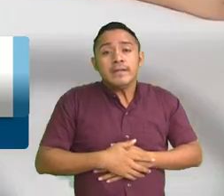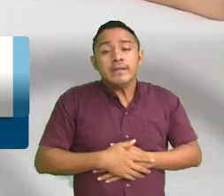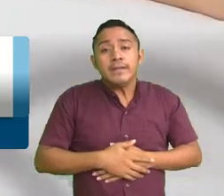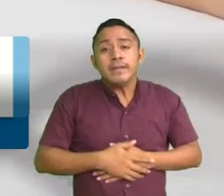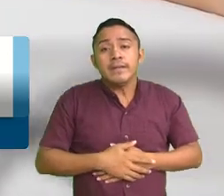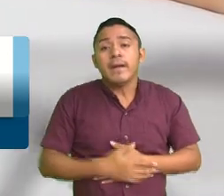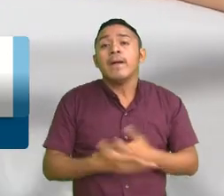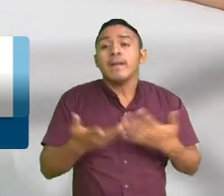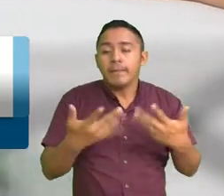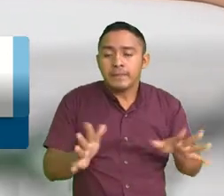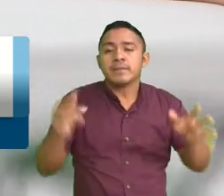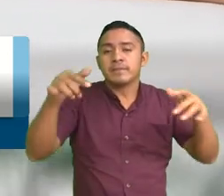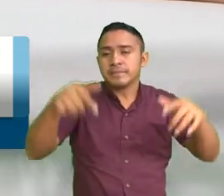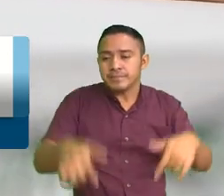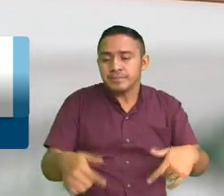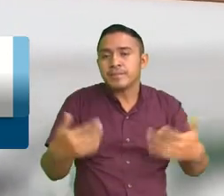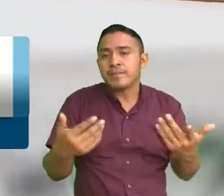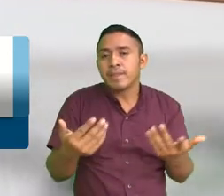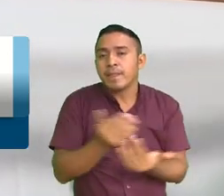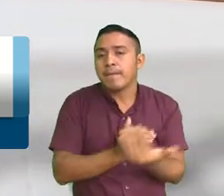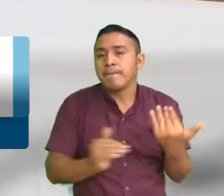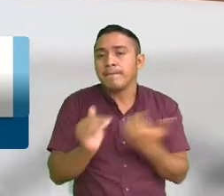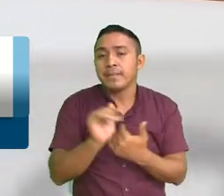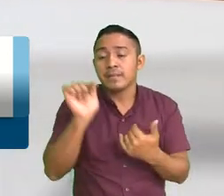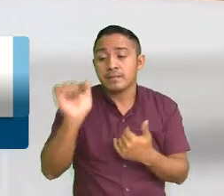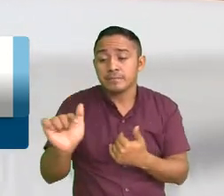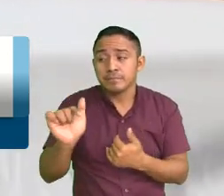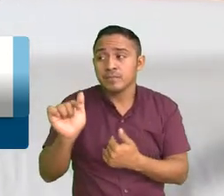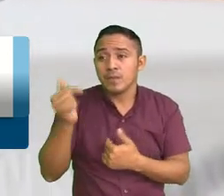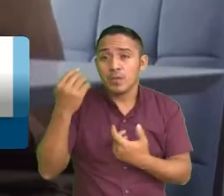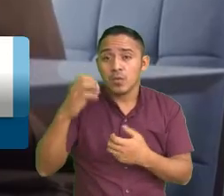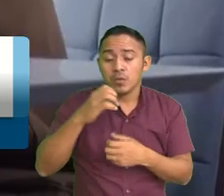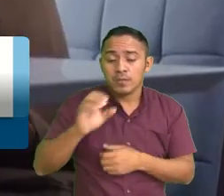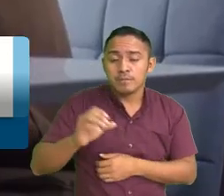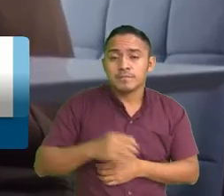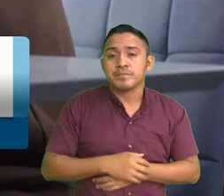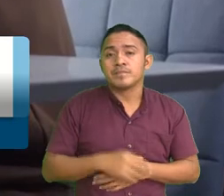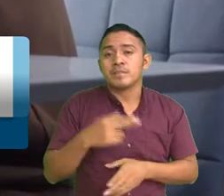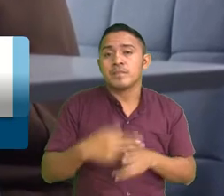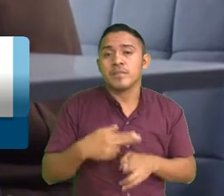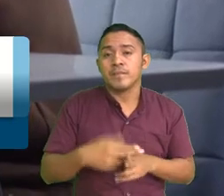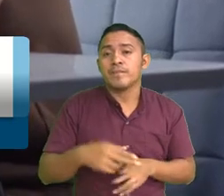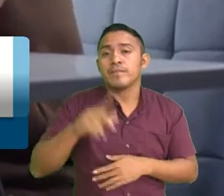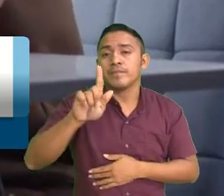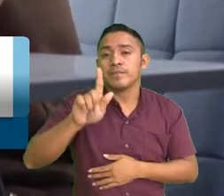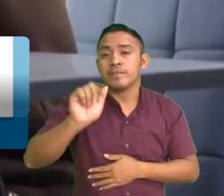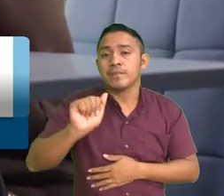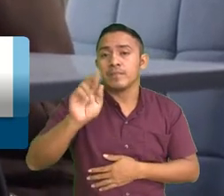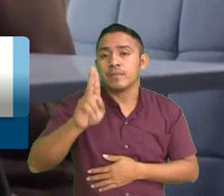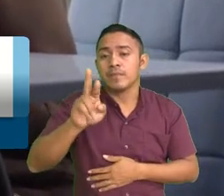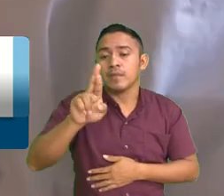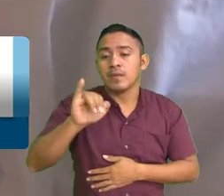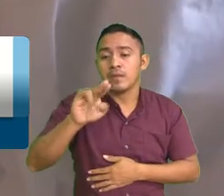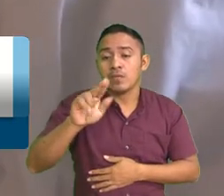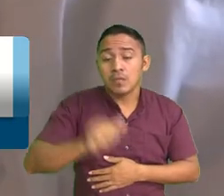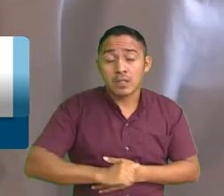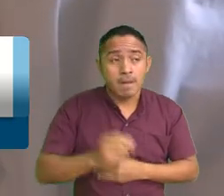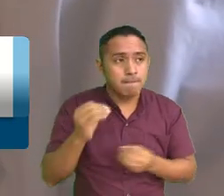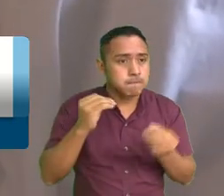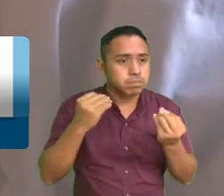Mucho más, por ejemplo, estos energizantes que llevan un derivado cafeínico llamado taurina, también te va a disparar una cantidad